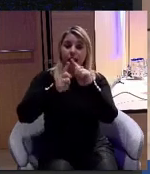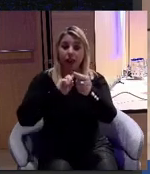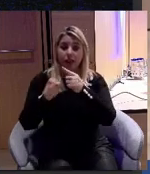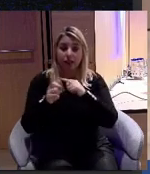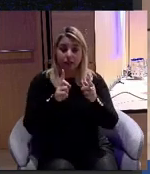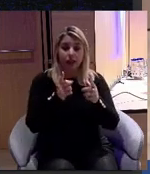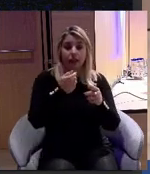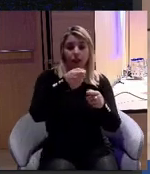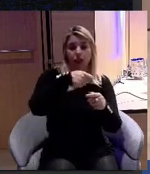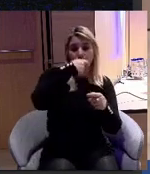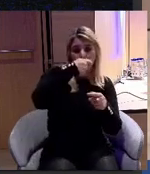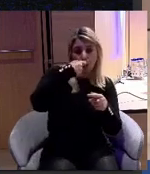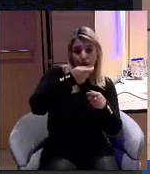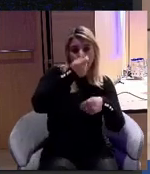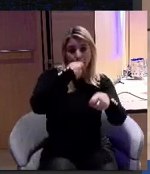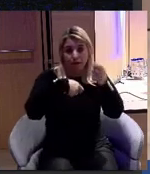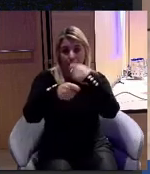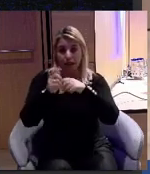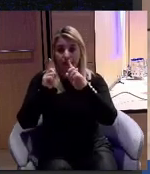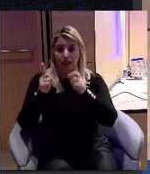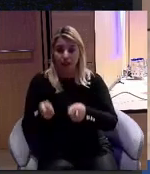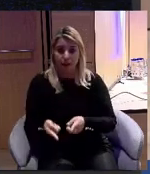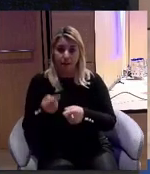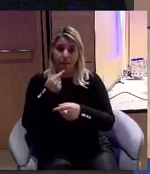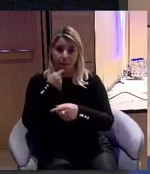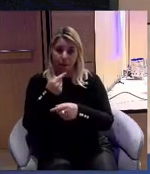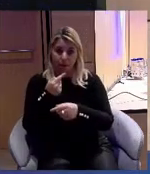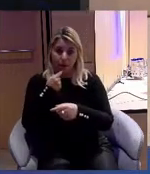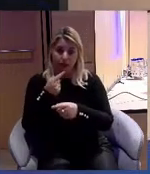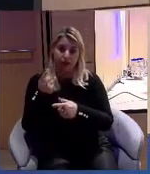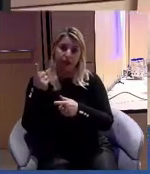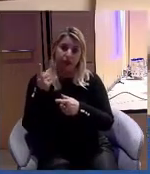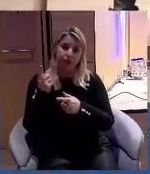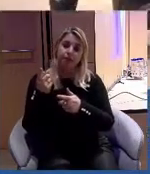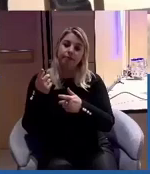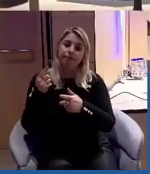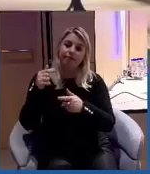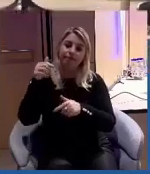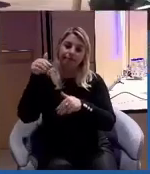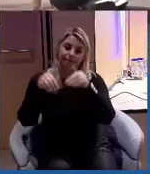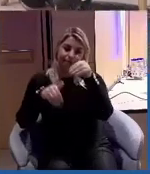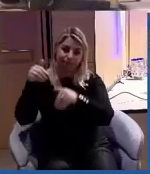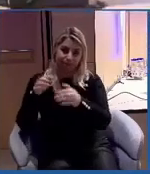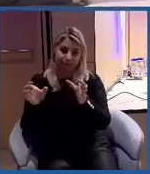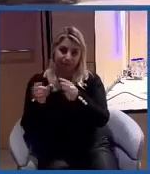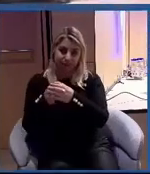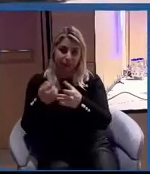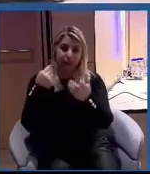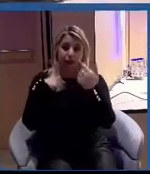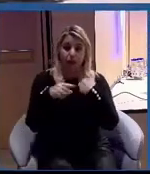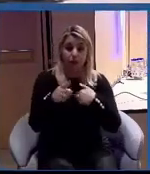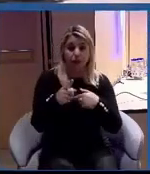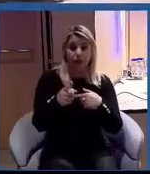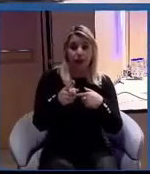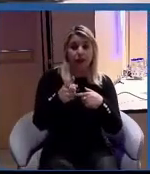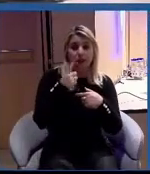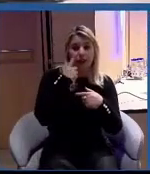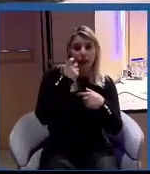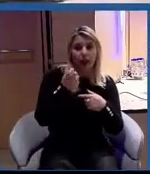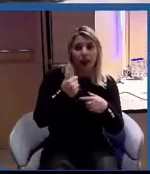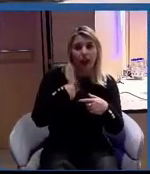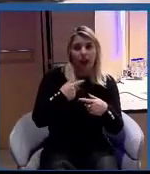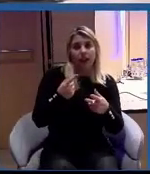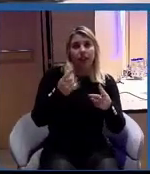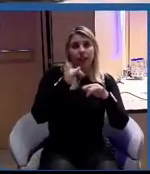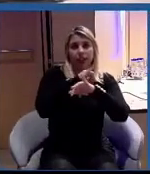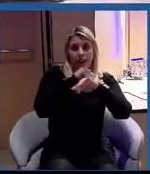narcos y candidatos en términos de rendiciones de campaña Y empezamos a extralimitar no solamente decir es